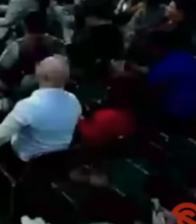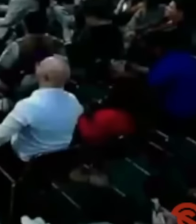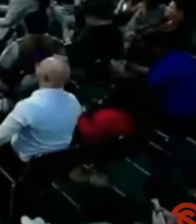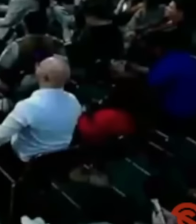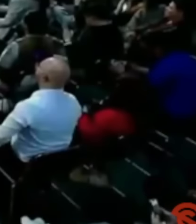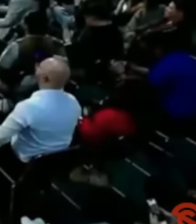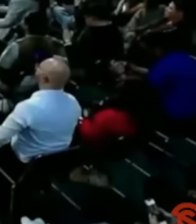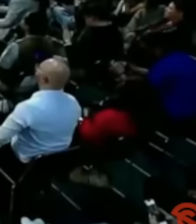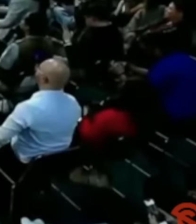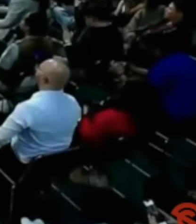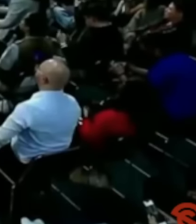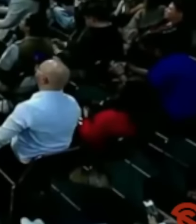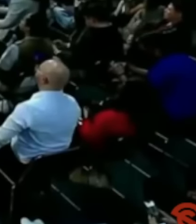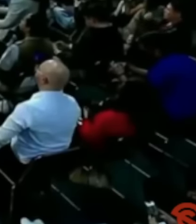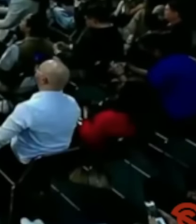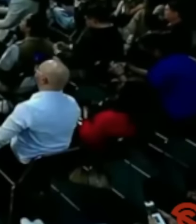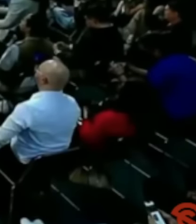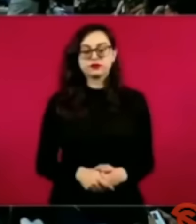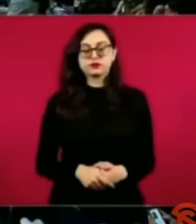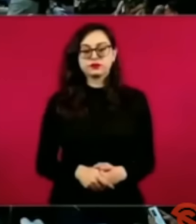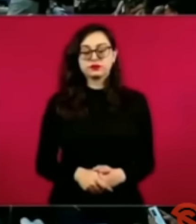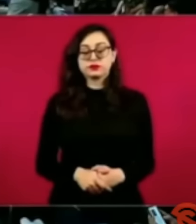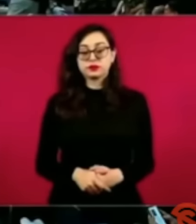palabra profesionalización.